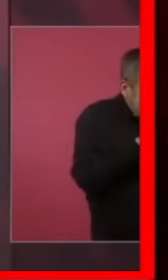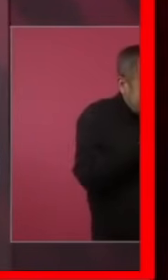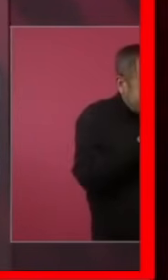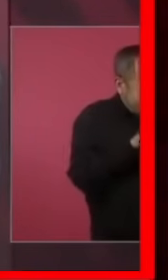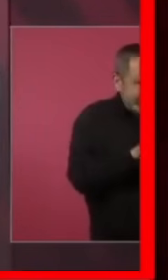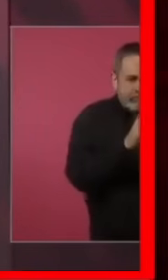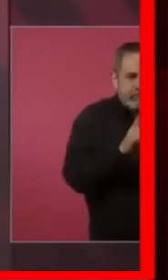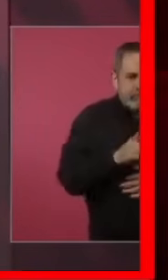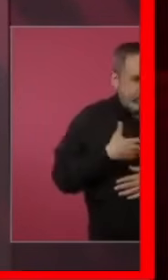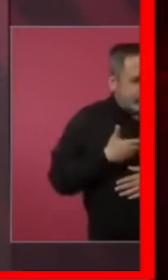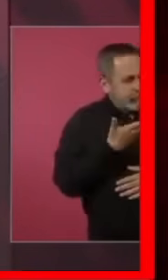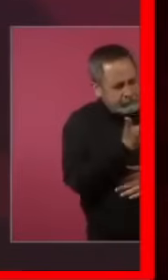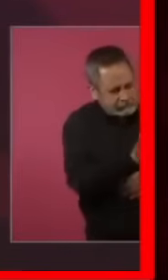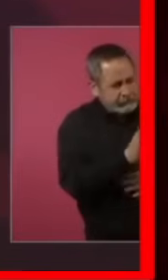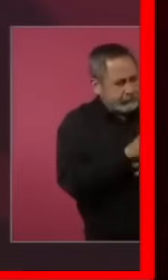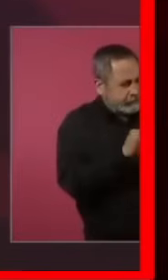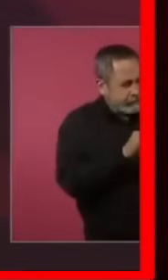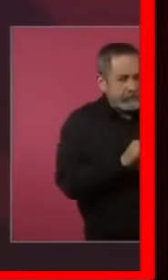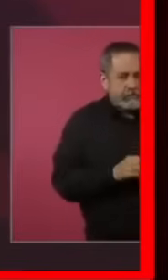Pidiendo